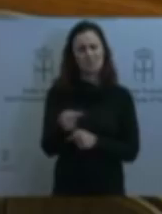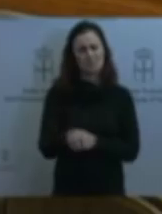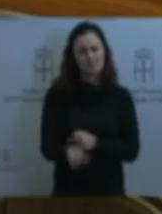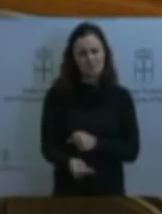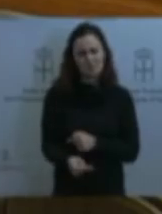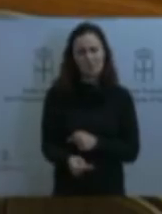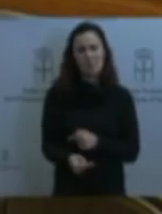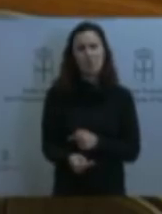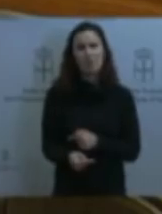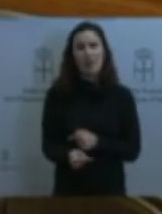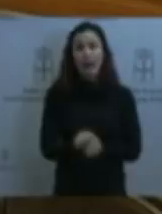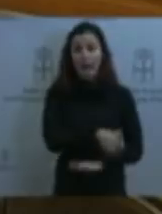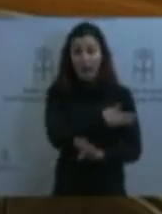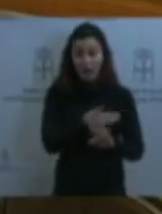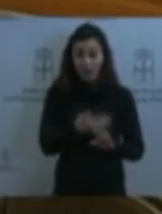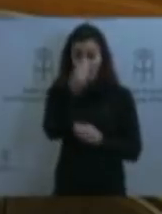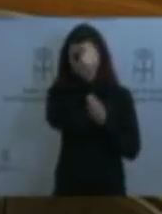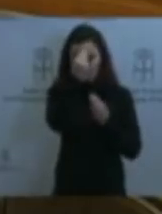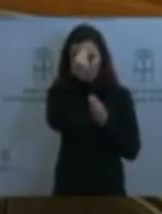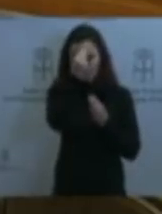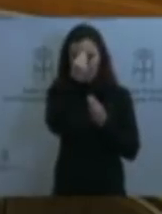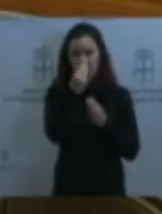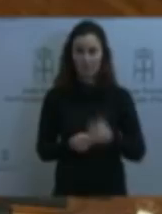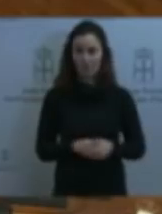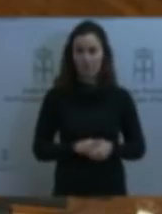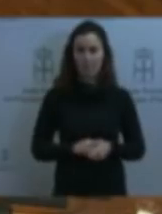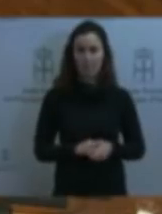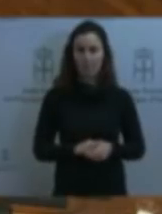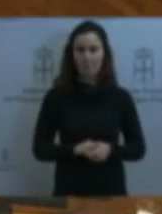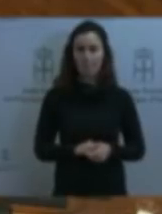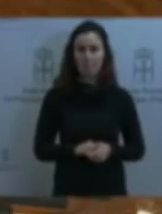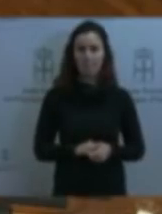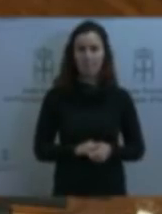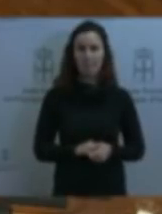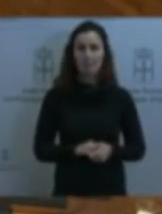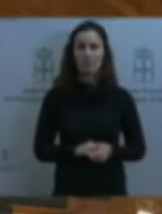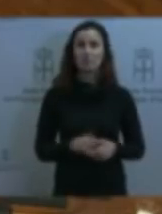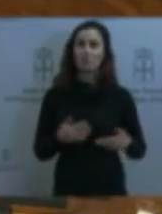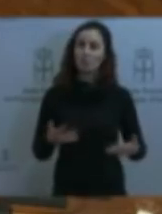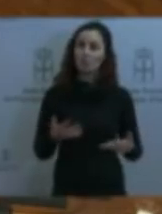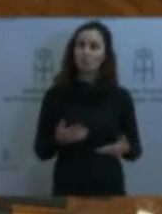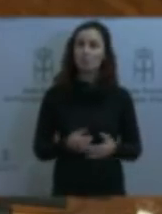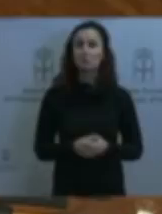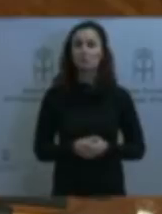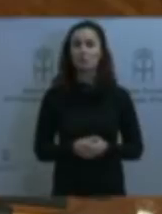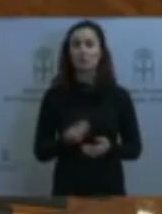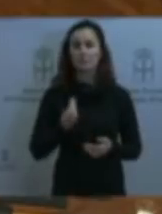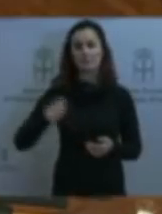intervención na carretera AS15 en el corredor de Narcea? Señor presidente, de acuerdo con